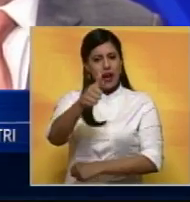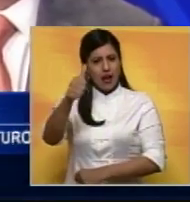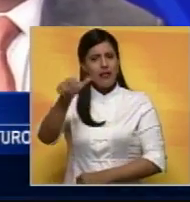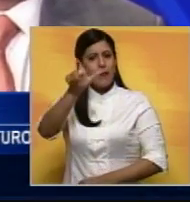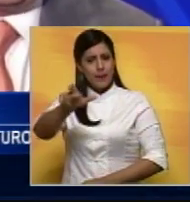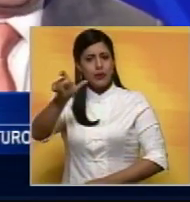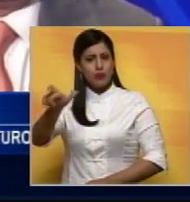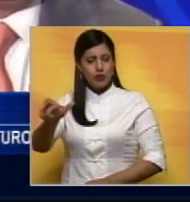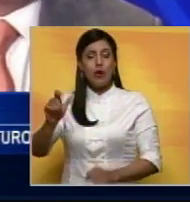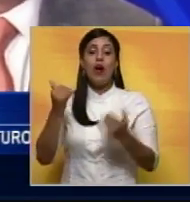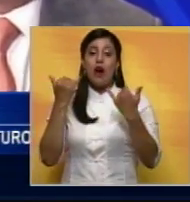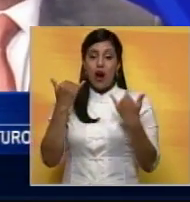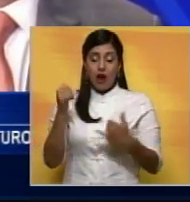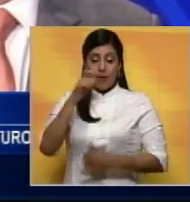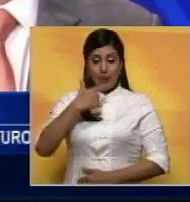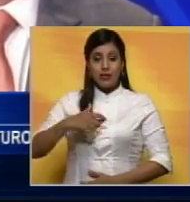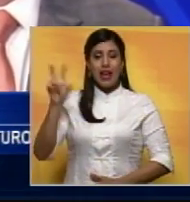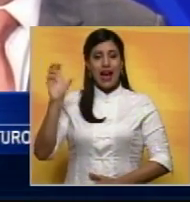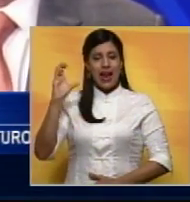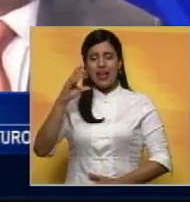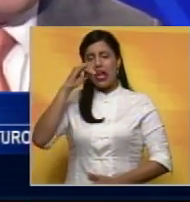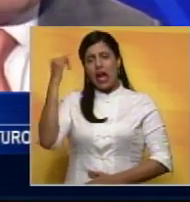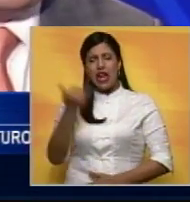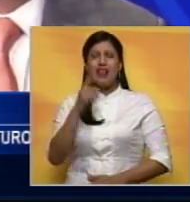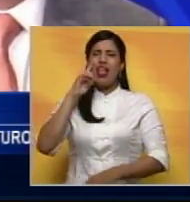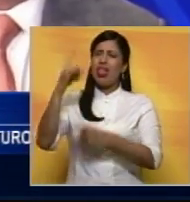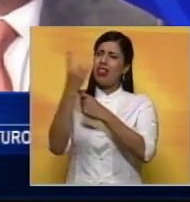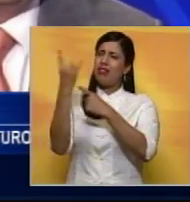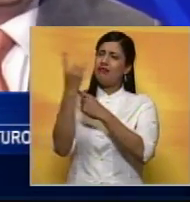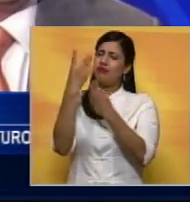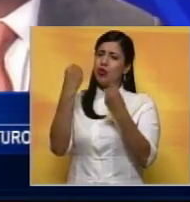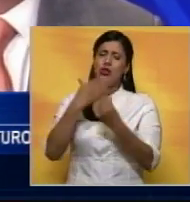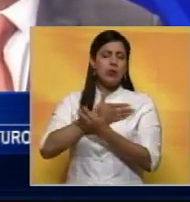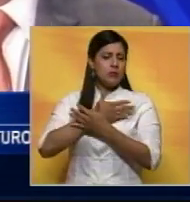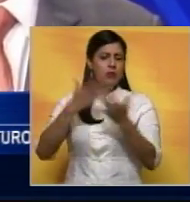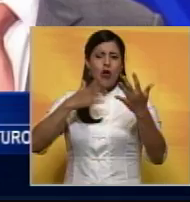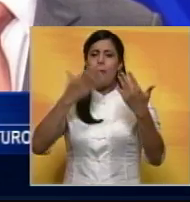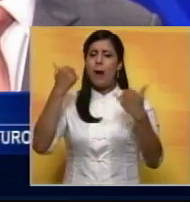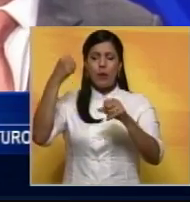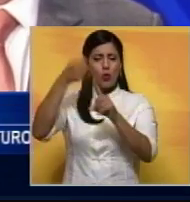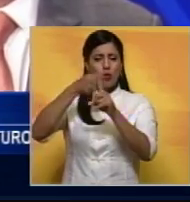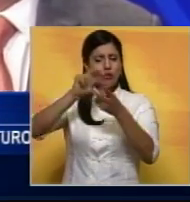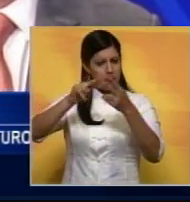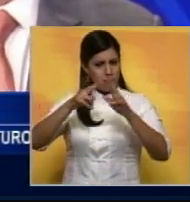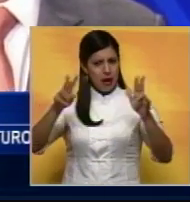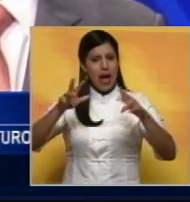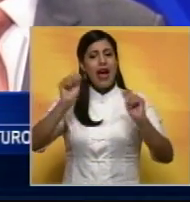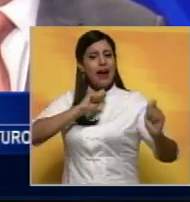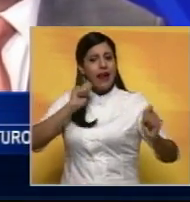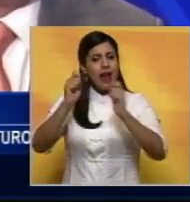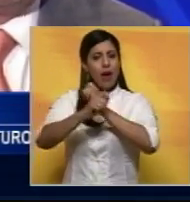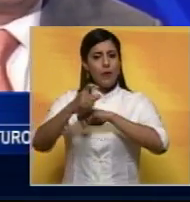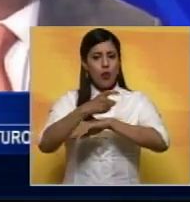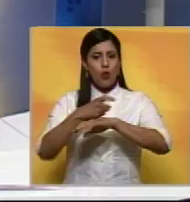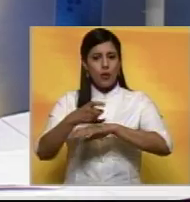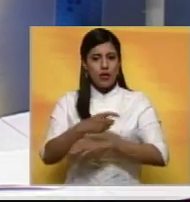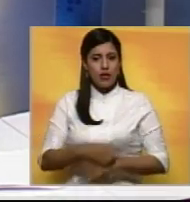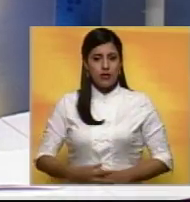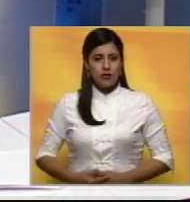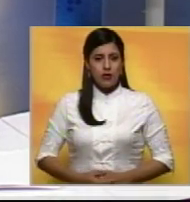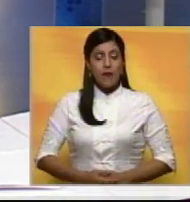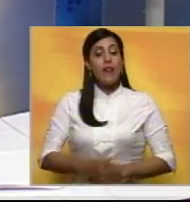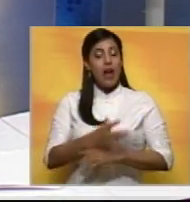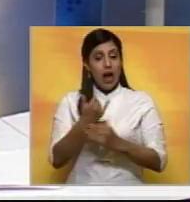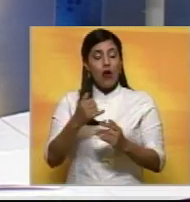quien. Aseguró que los caraqueños se cansaron de las mentiras y que están dispuestos a seguir luchando pacíficamente por un cambio de gobierno.